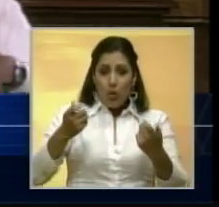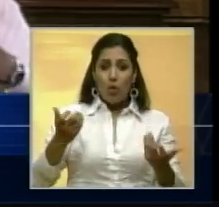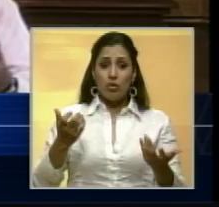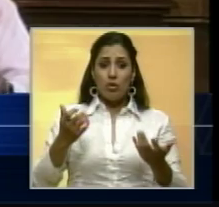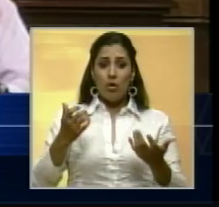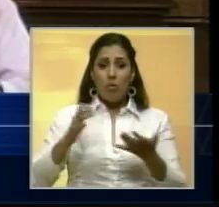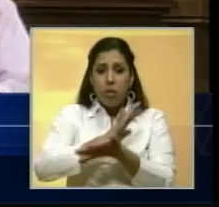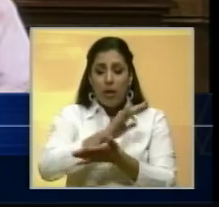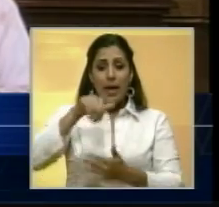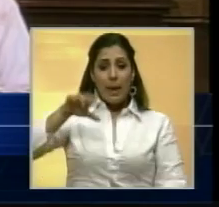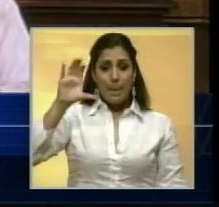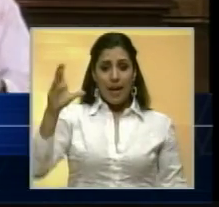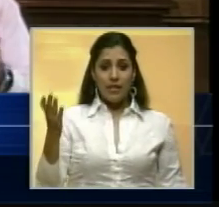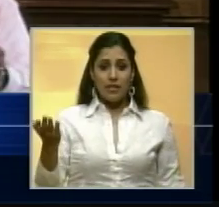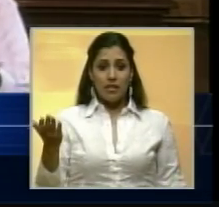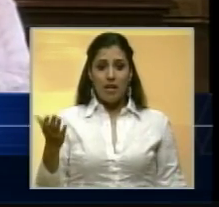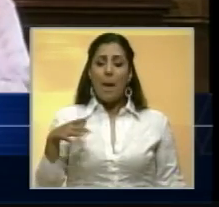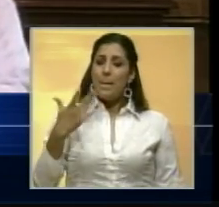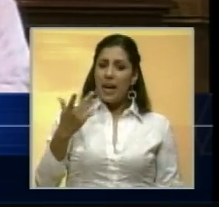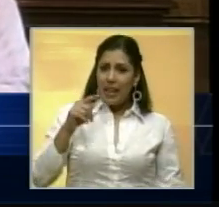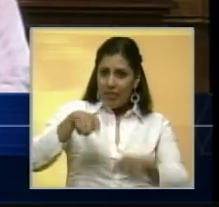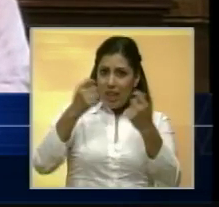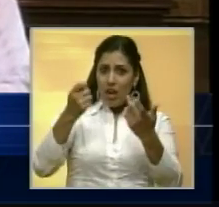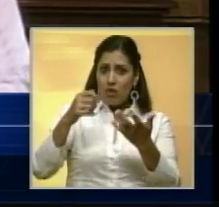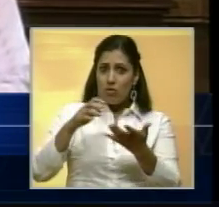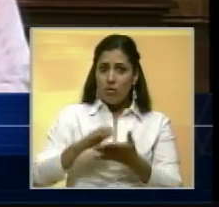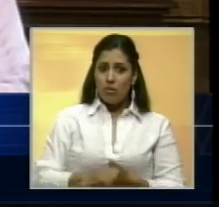autodestruirlo, para destruir al país, para hacerle daño.